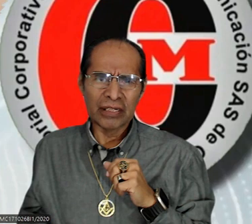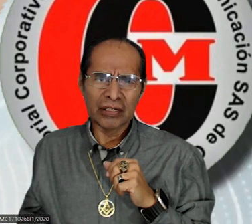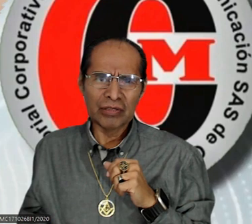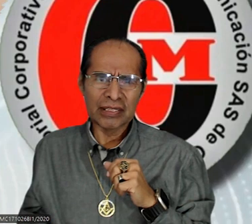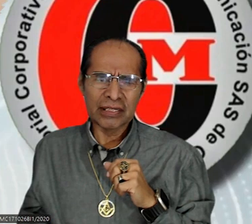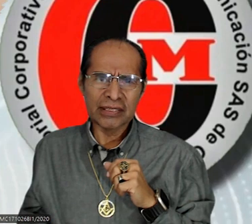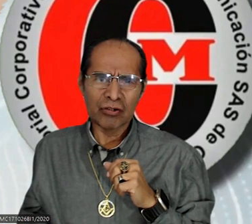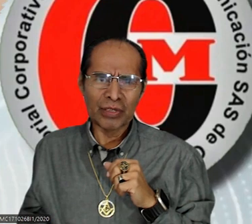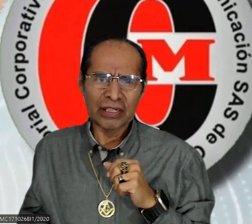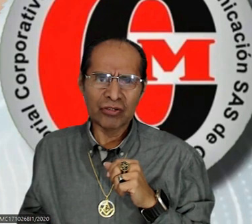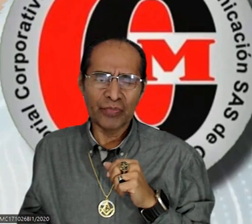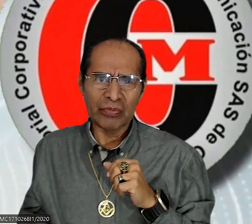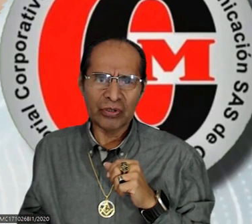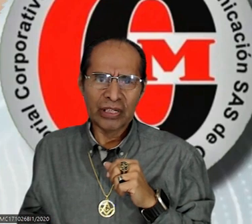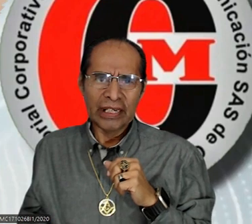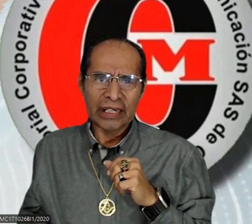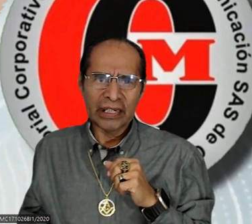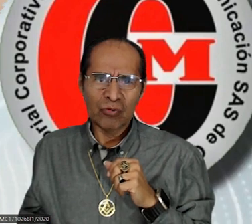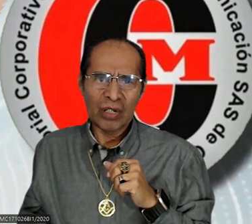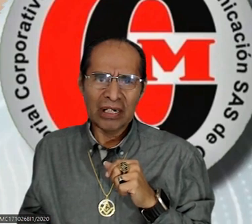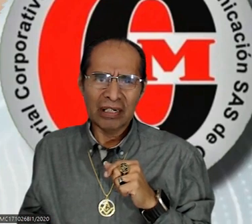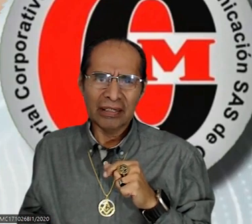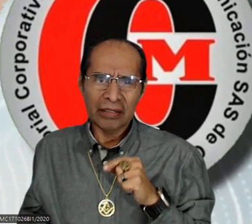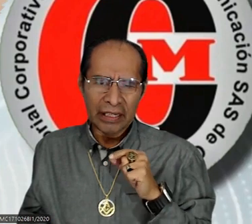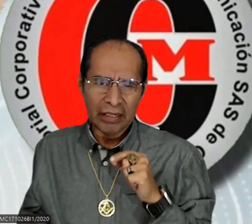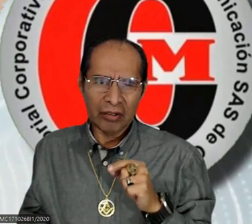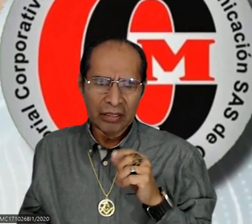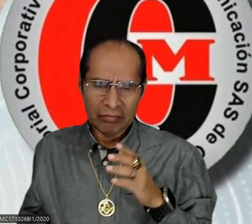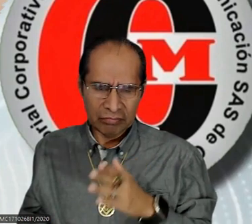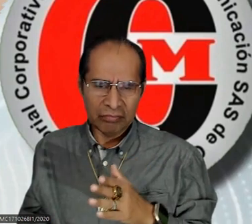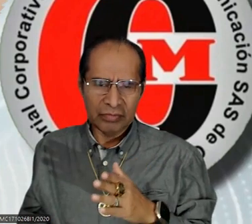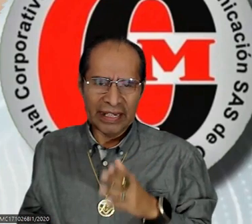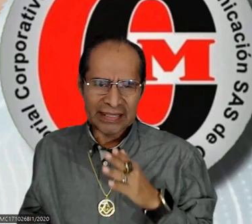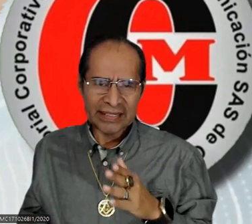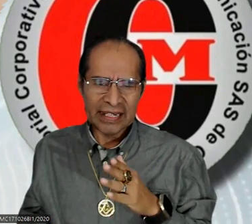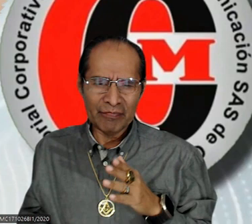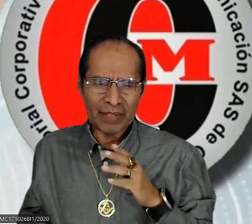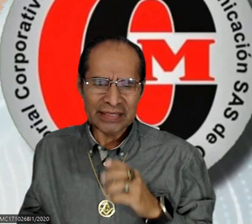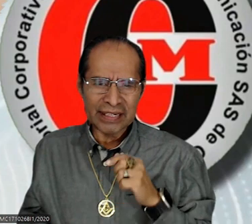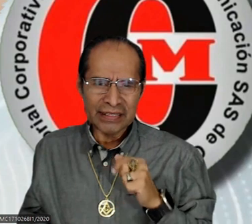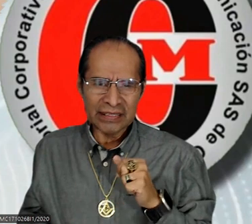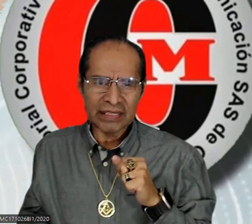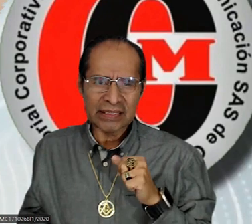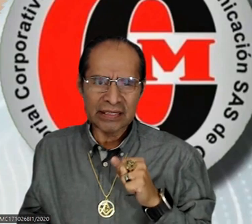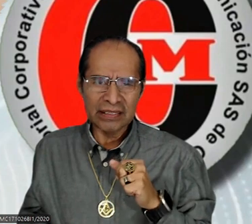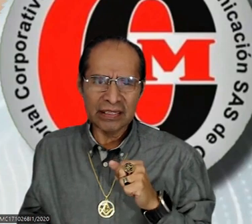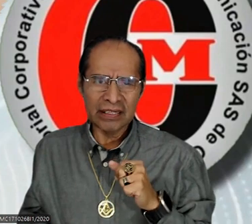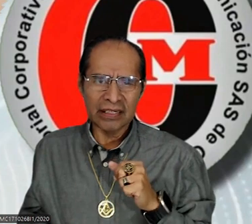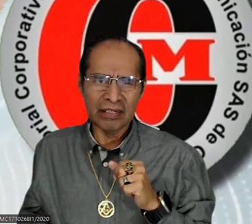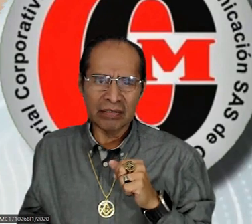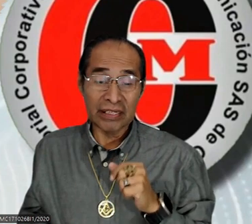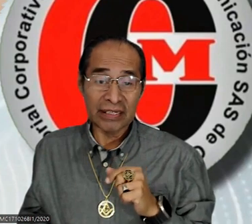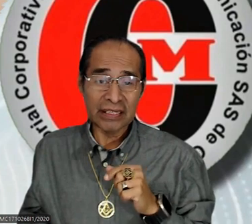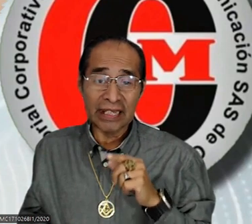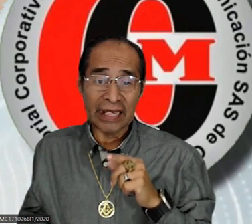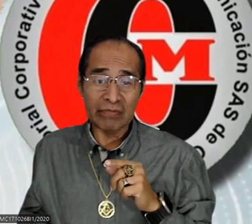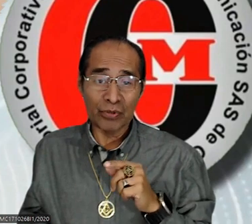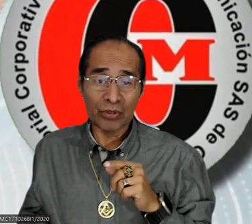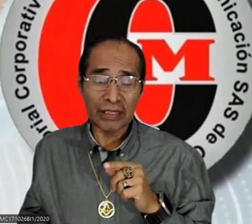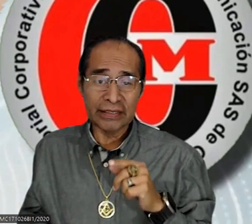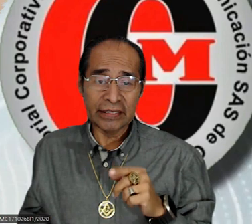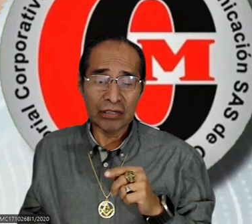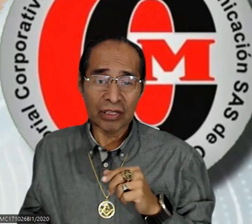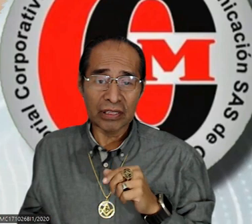me tomé el atrevimiento de hacer este comentario previo, en el cual está bastante, bastante interesante